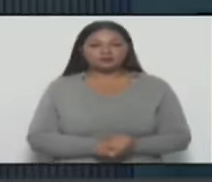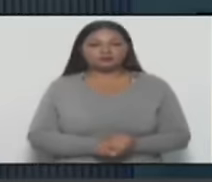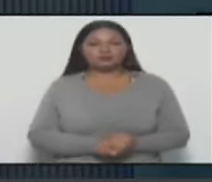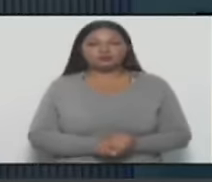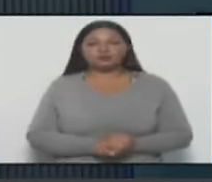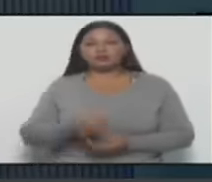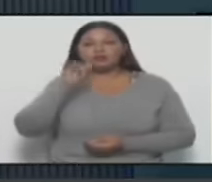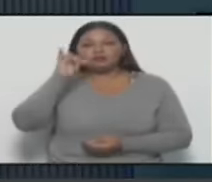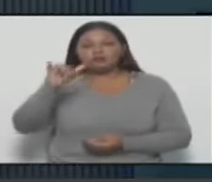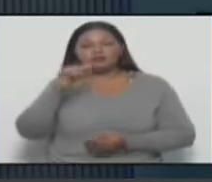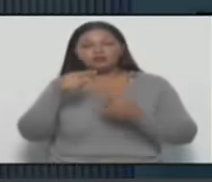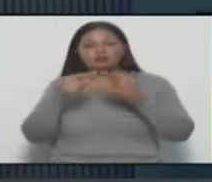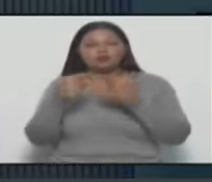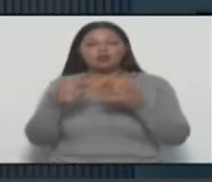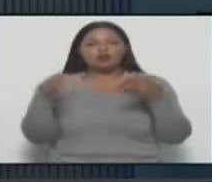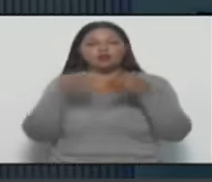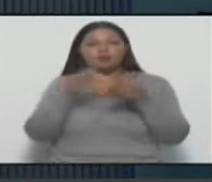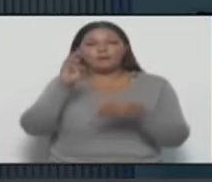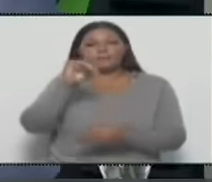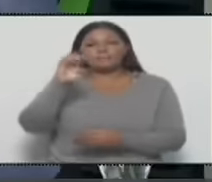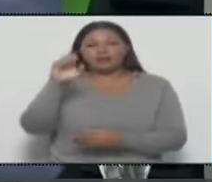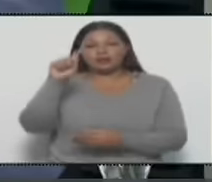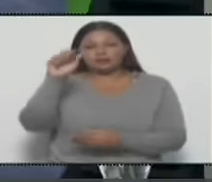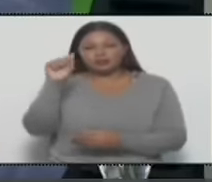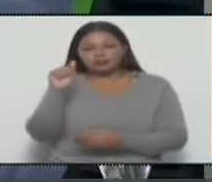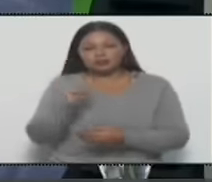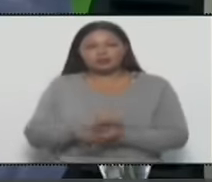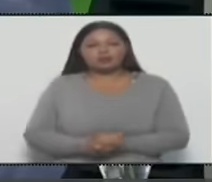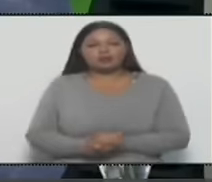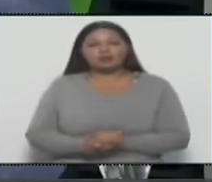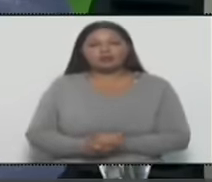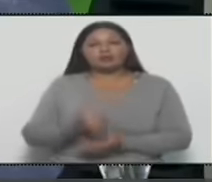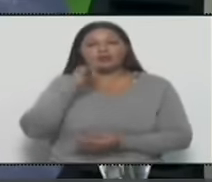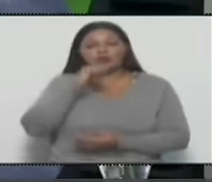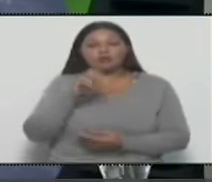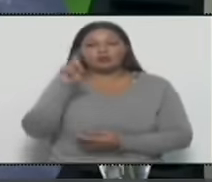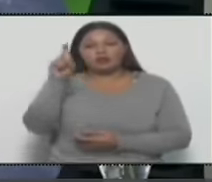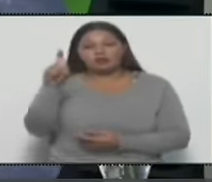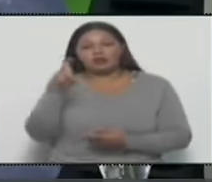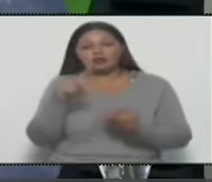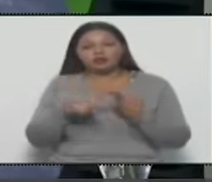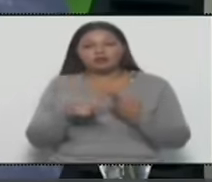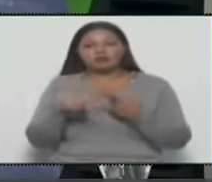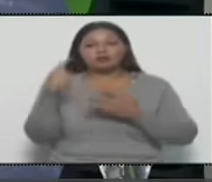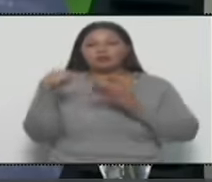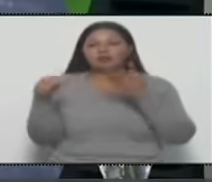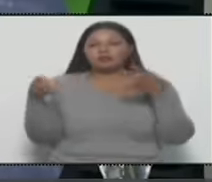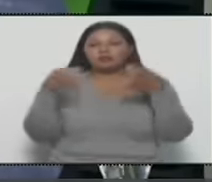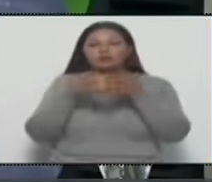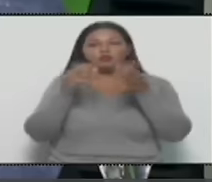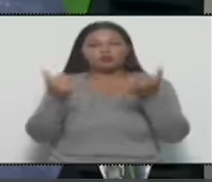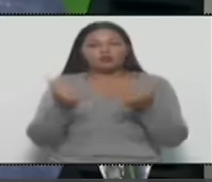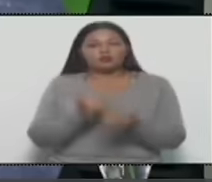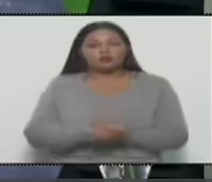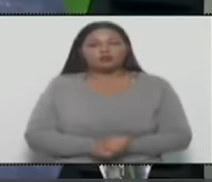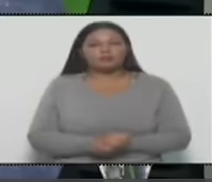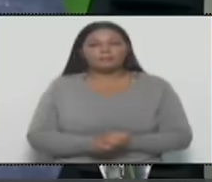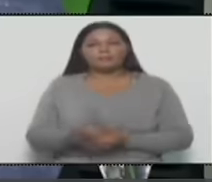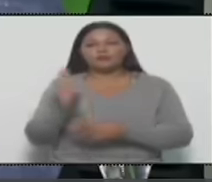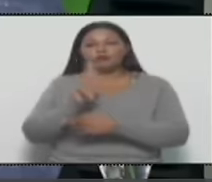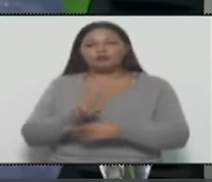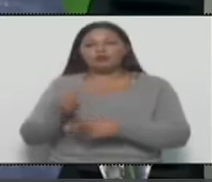demandando a el grupo Meta, demandando a X, ¿okay? Demandando a estas grandes corporaciones por el